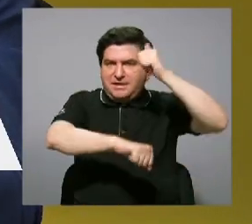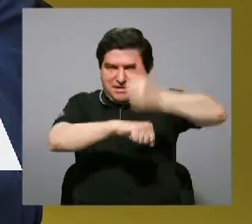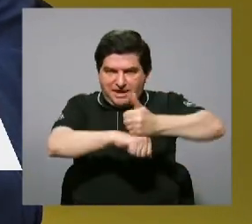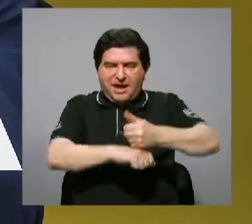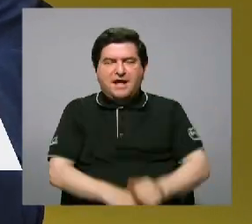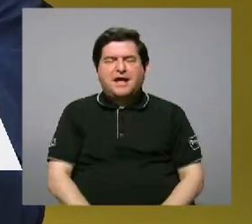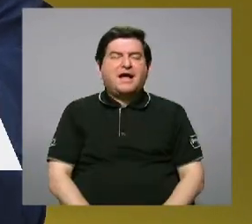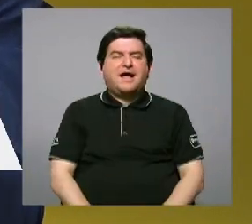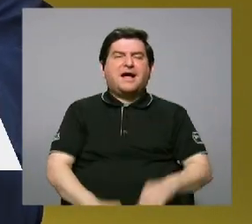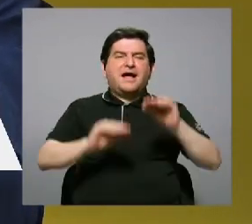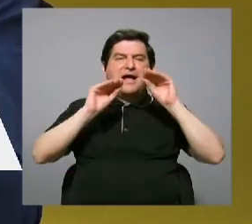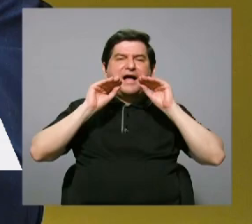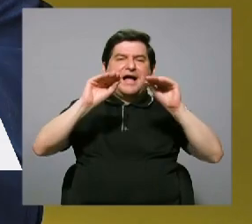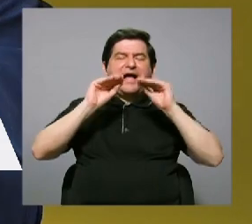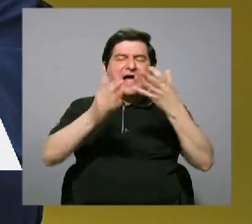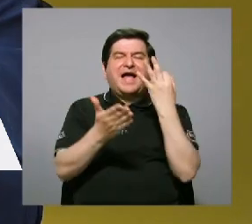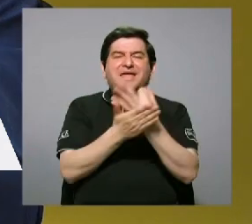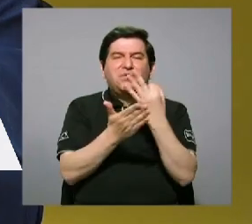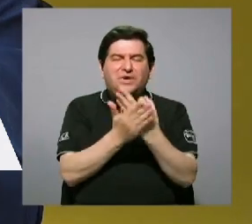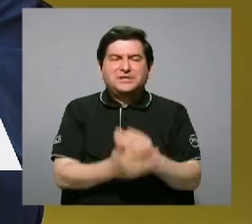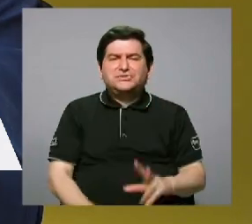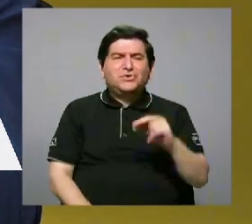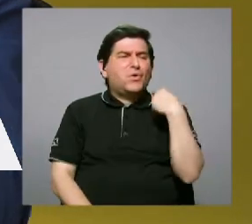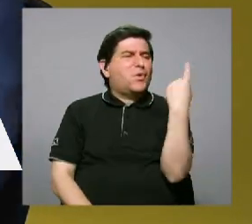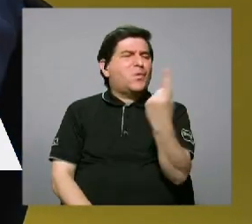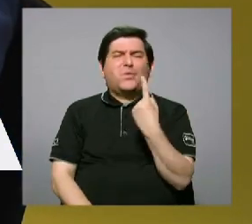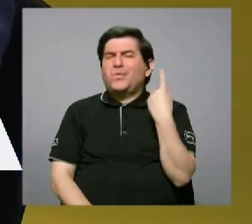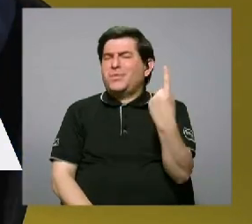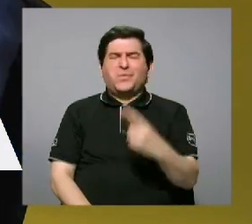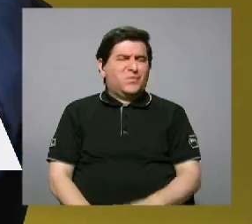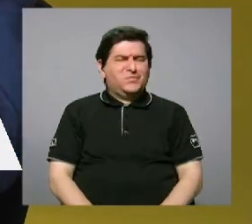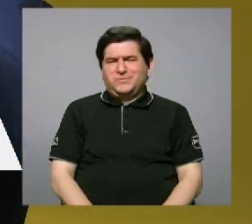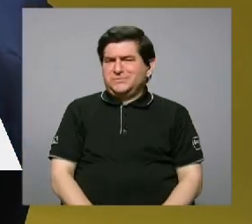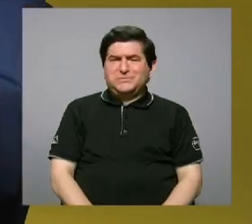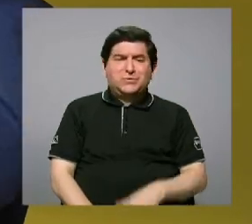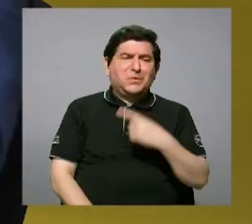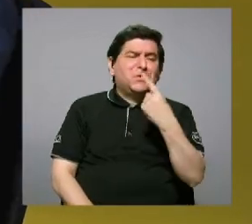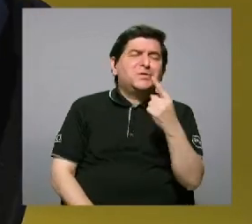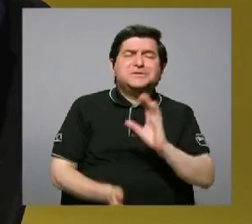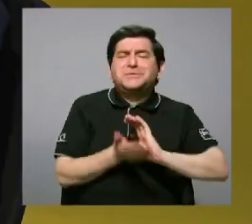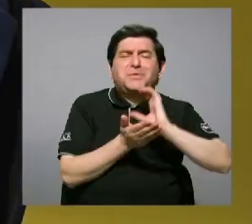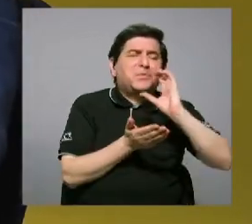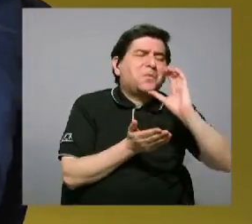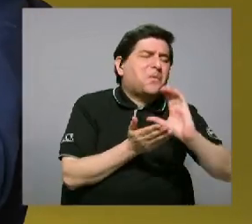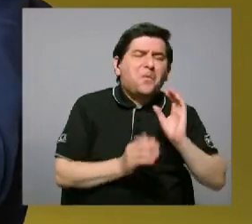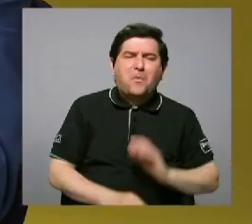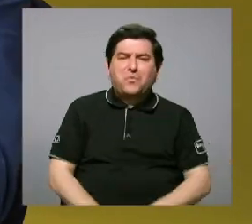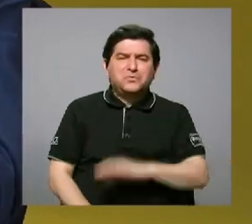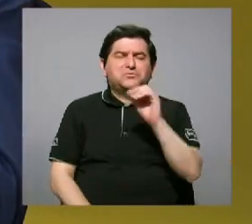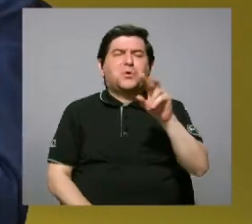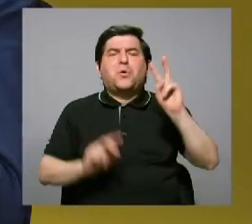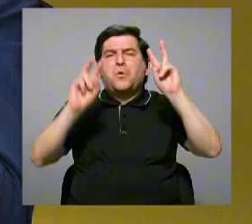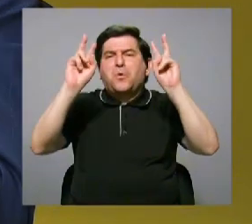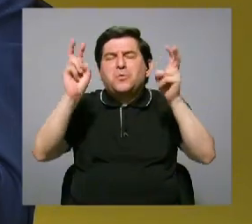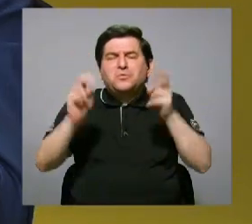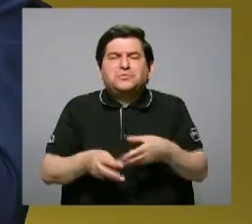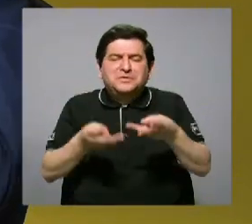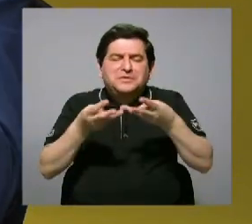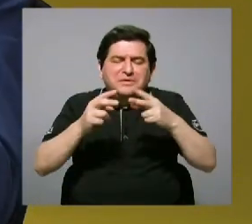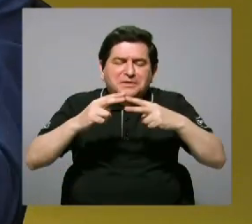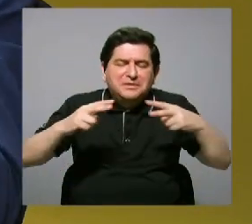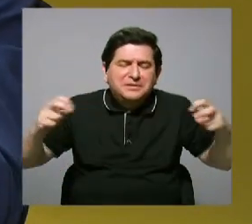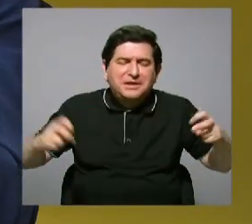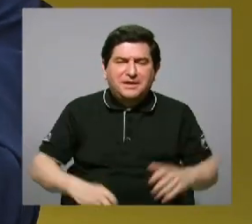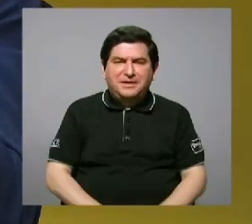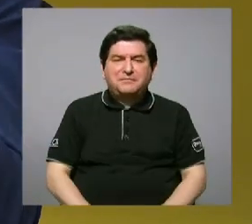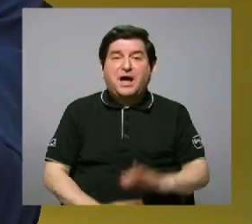la educación financiera, que va mucho más allá que simplemente dar unos cursitos, llevar una materia ahí, que además